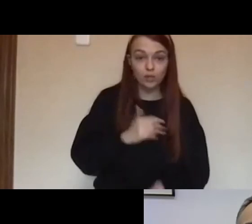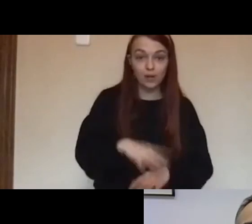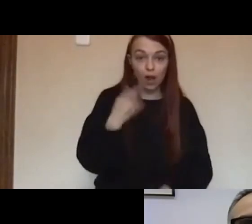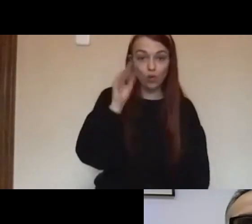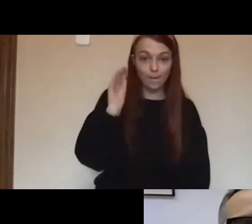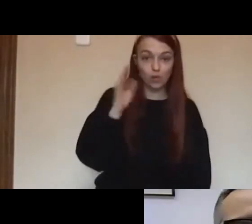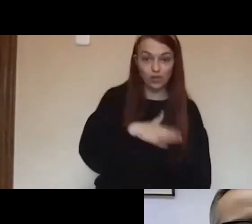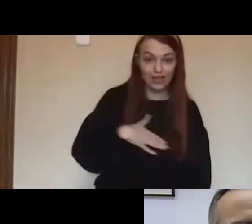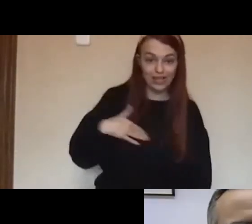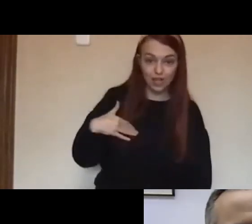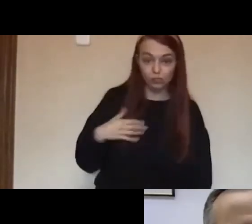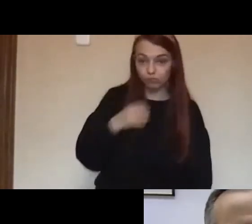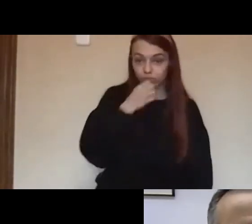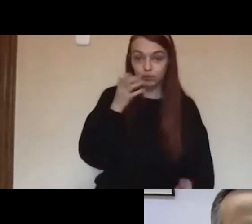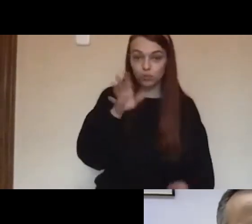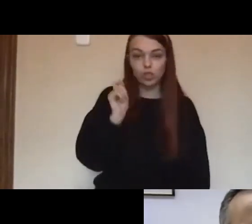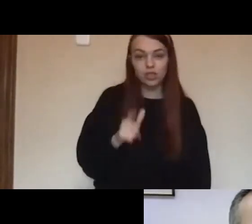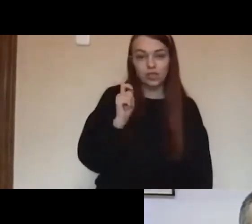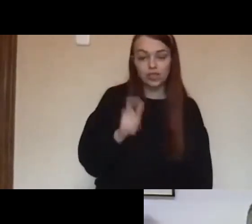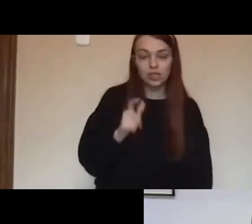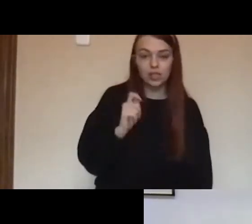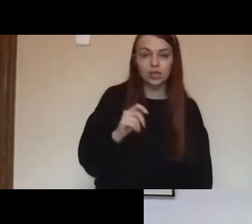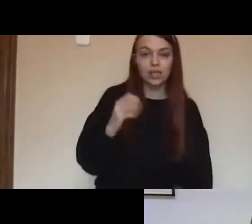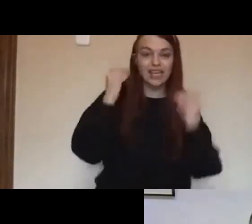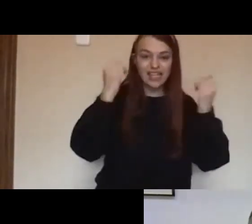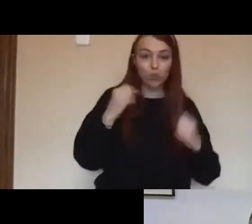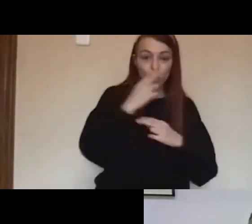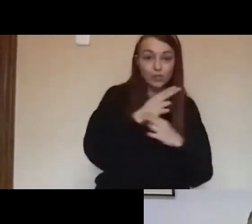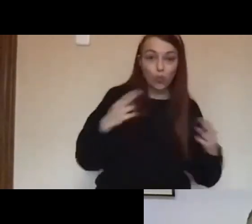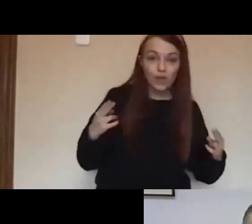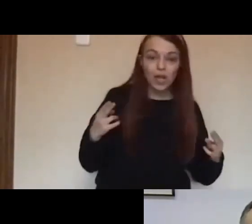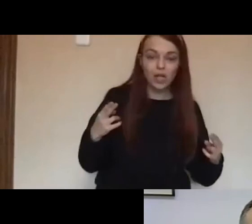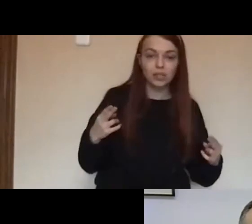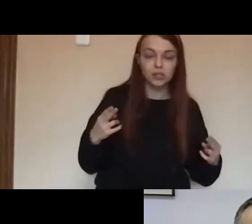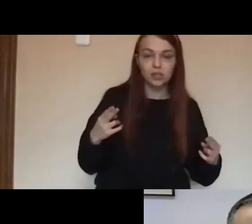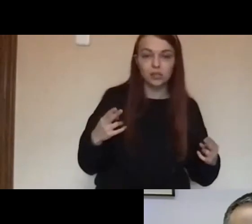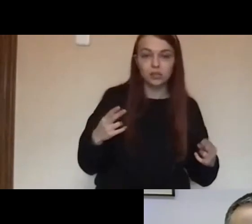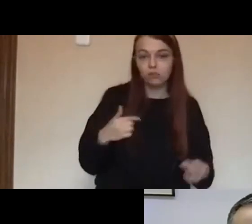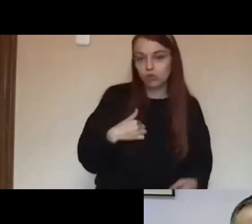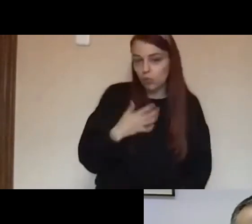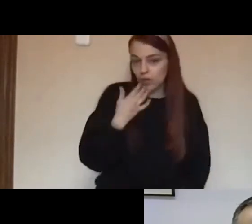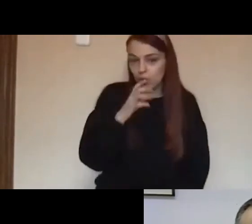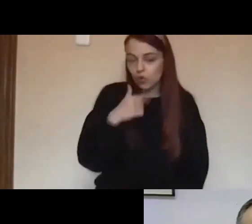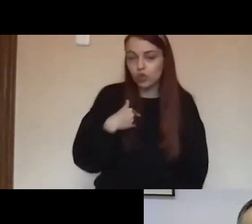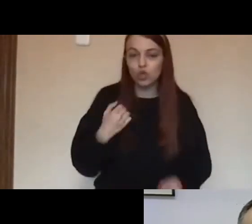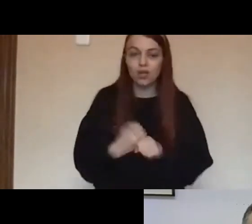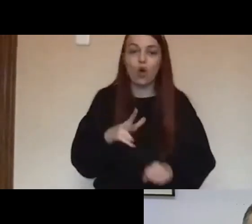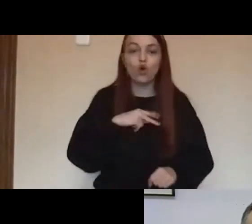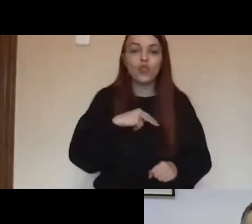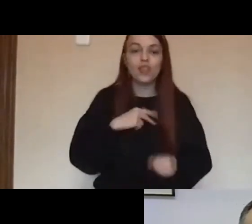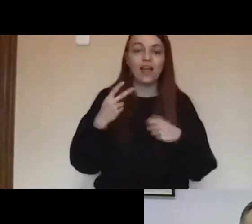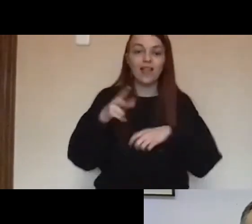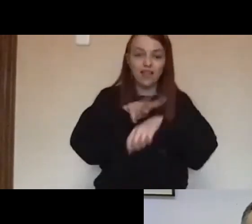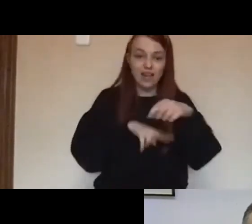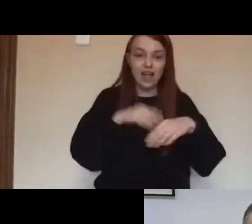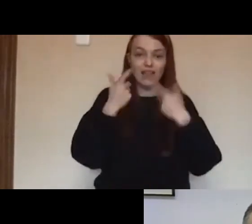pregunta que muchas veces de las instituciones públicas, y en este caso yo siendo concejala delegada del área de